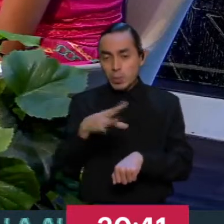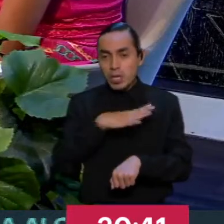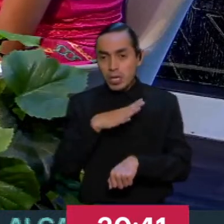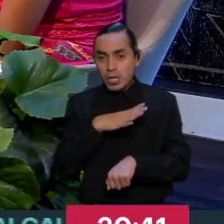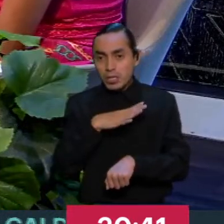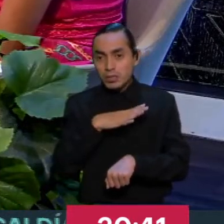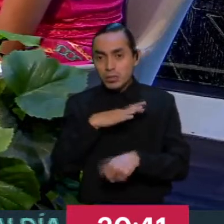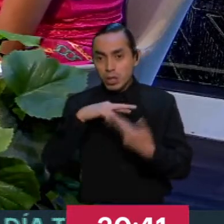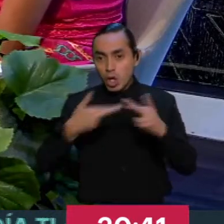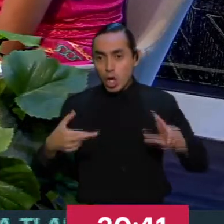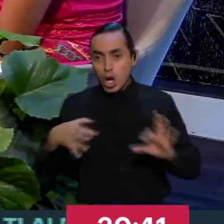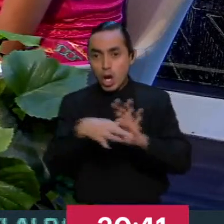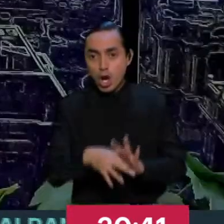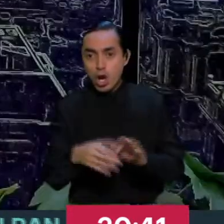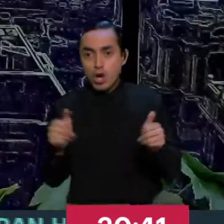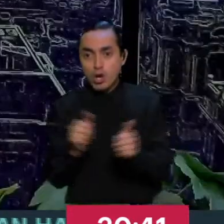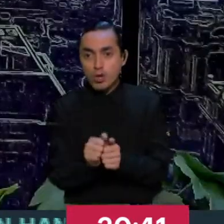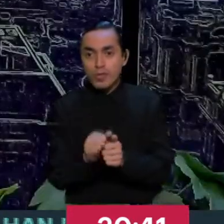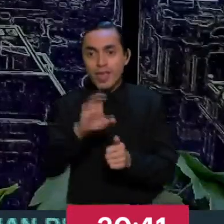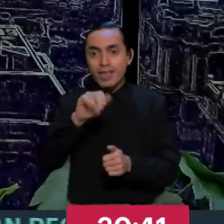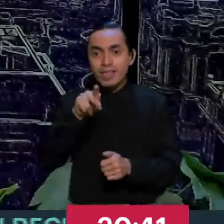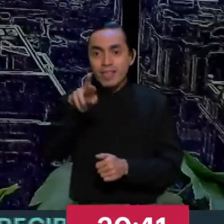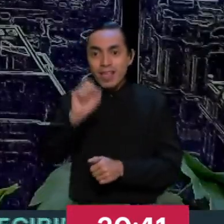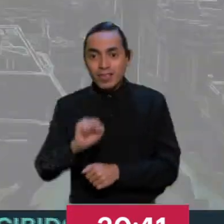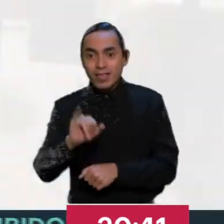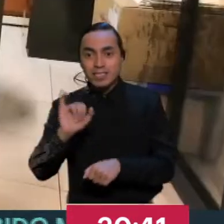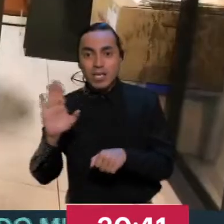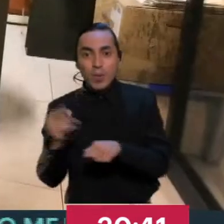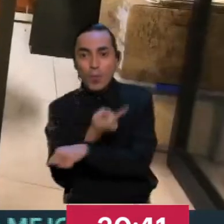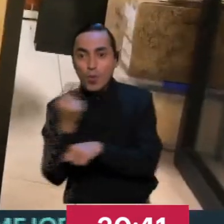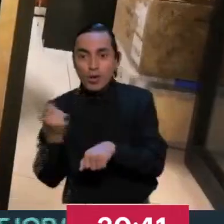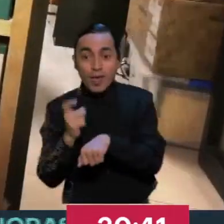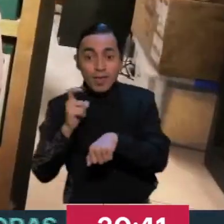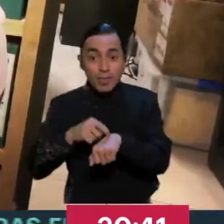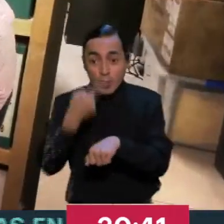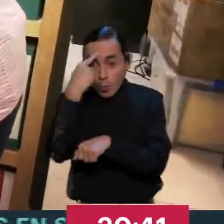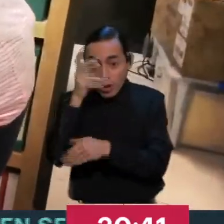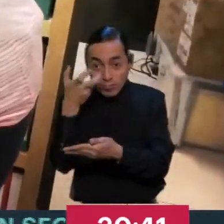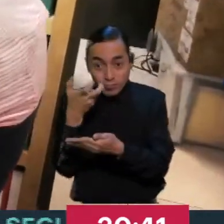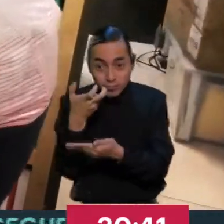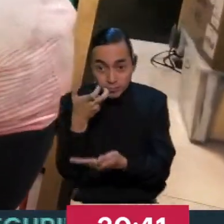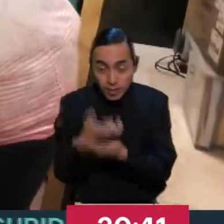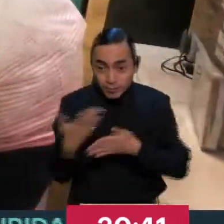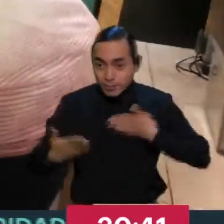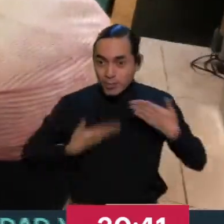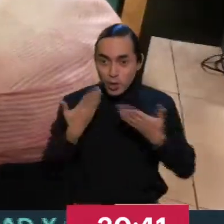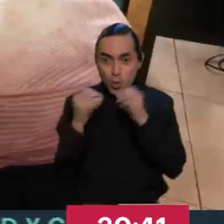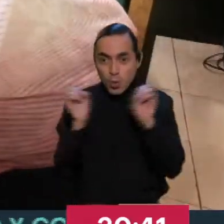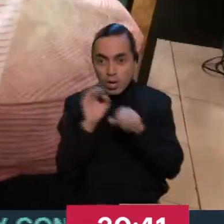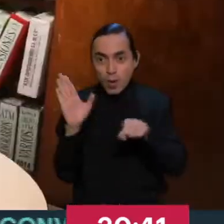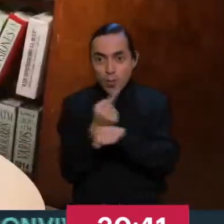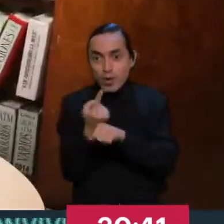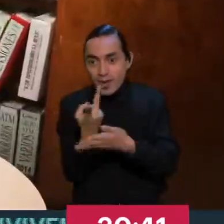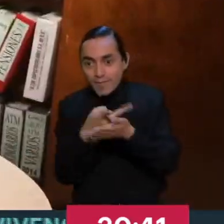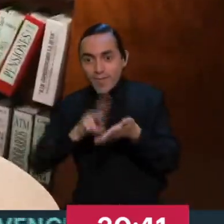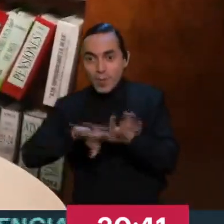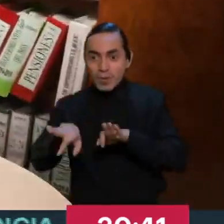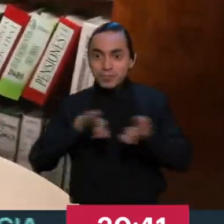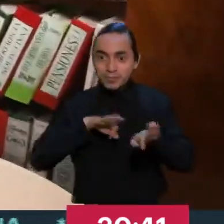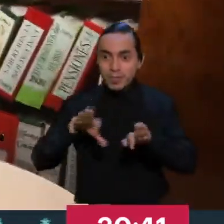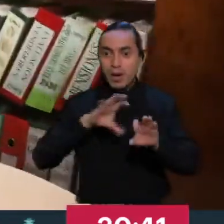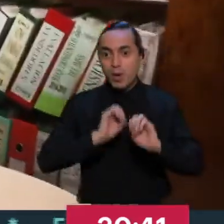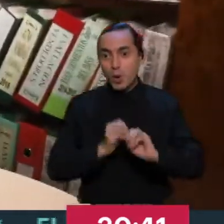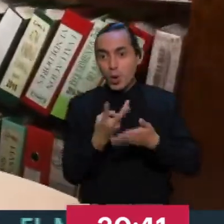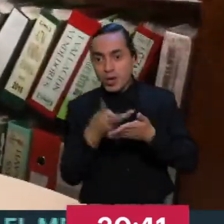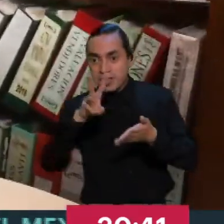están relacionadas con el estrés porque tenemos menos cantidad de tiempo libre. Claro. Porque trabajamos el doble o el triple. Porque no solo